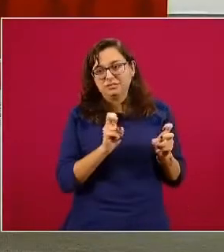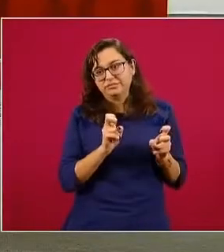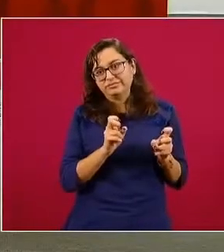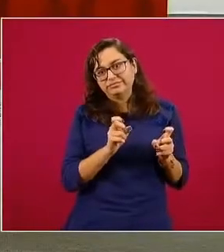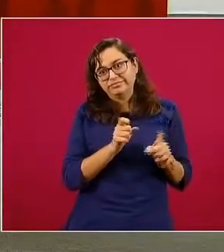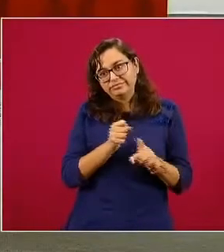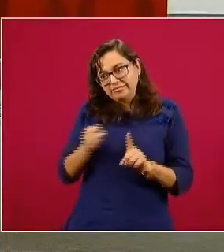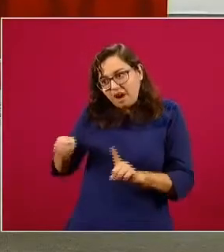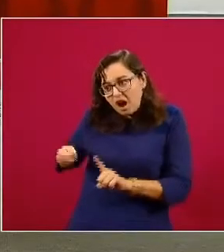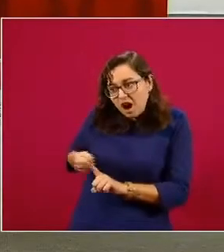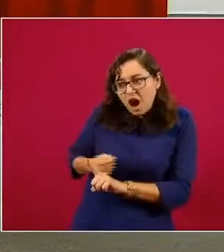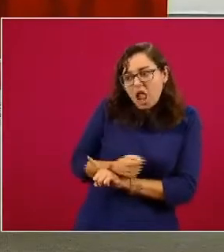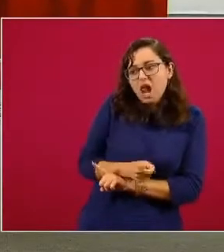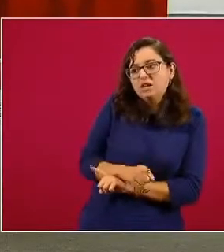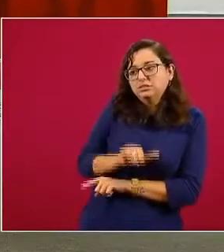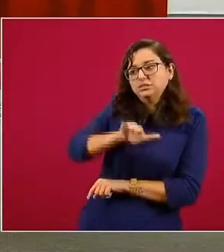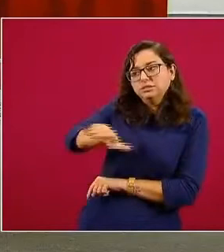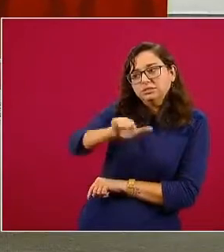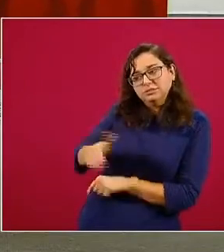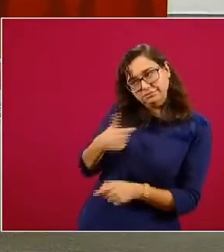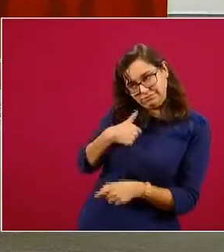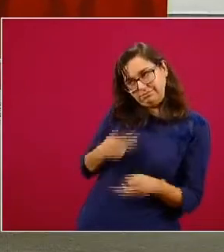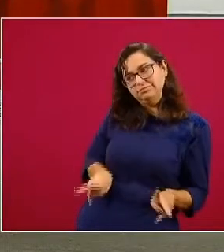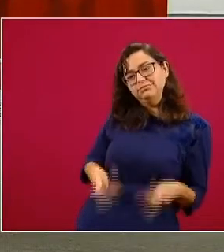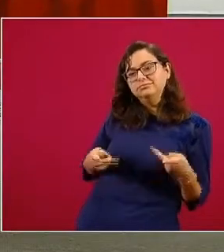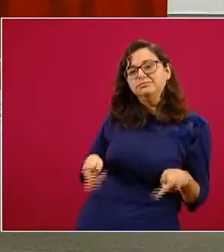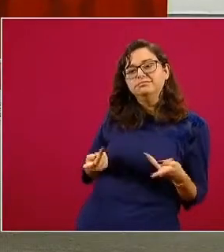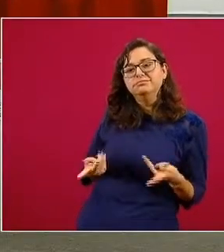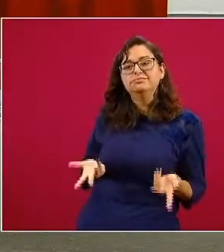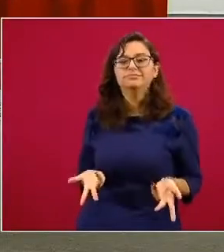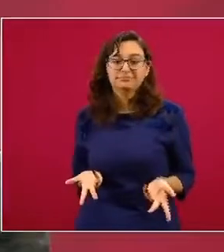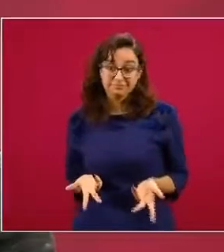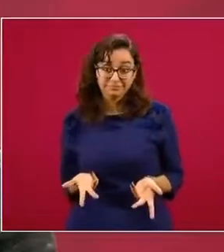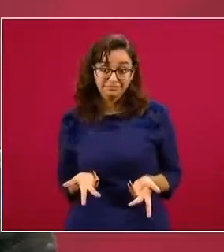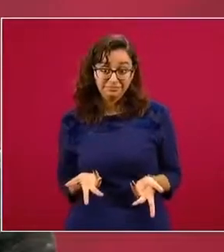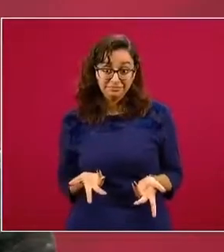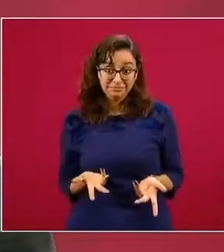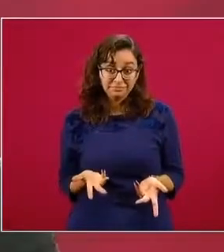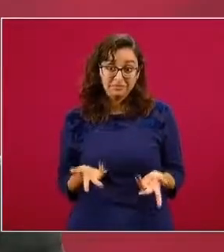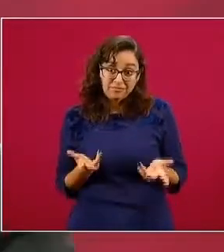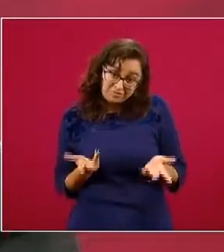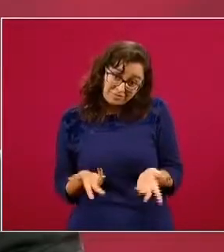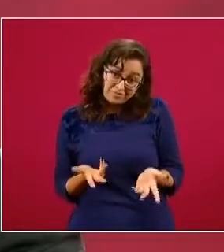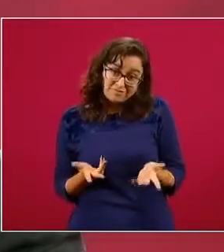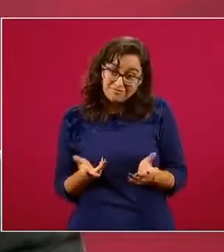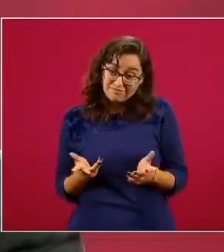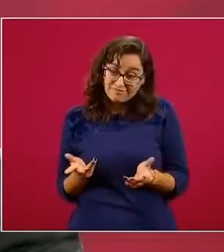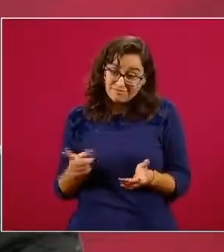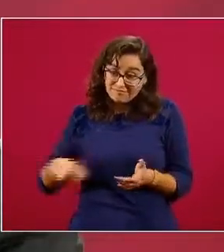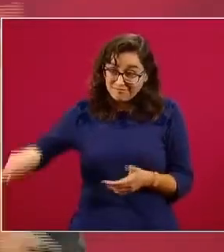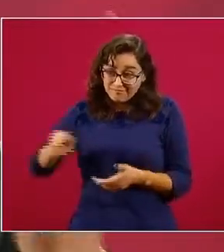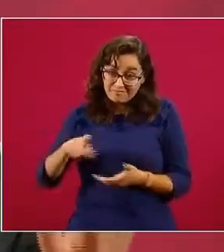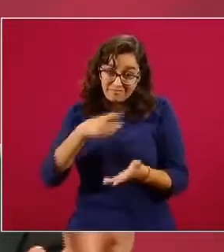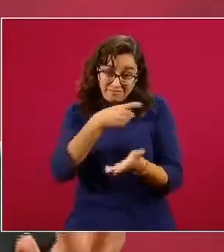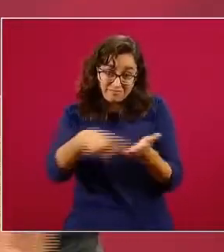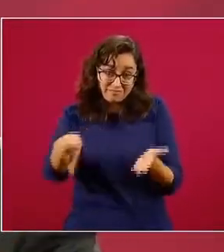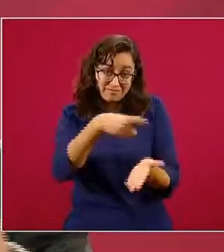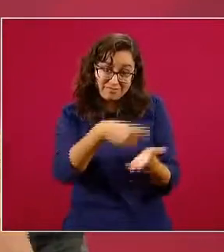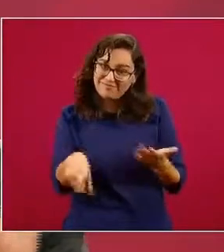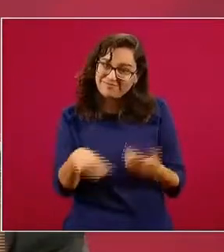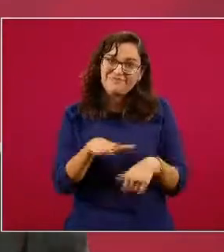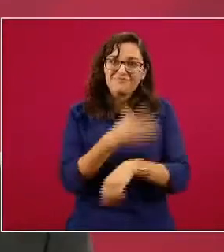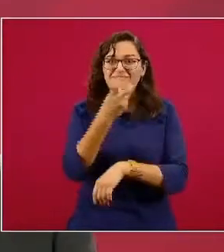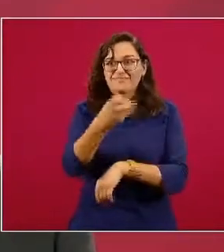o grupo que sustrajo estos productos por la vía del mercado negro a ofrecerles productos. Entonces, la